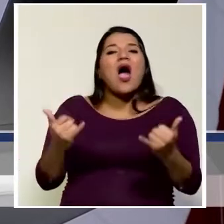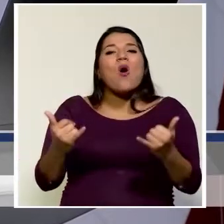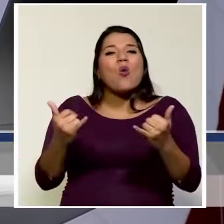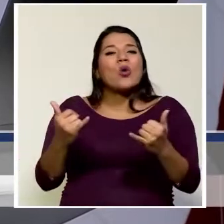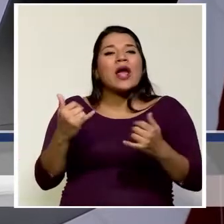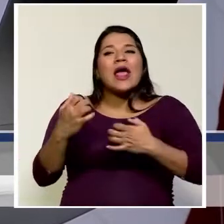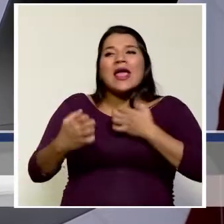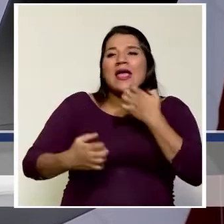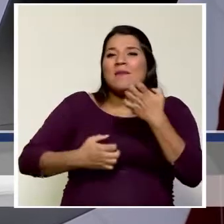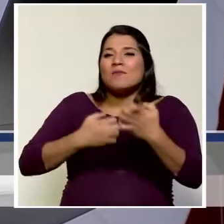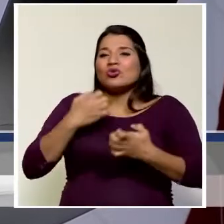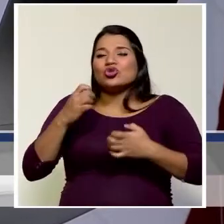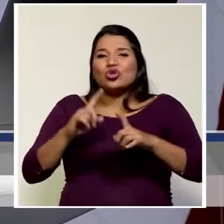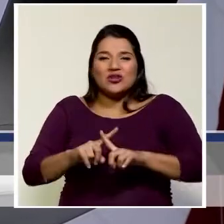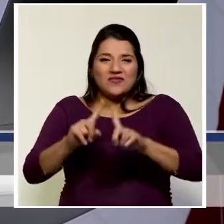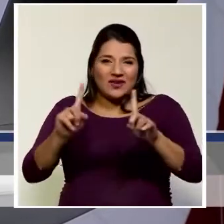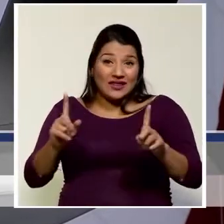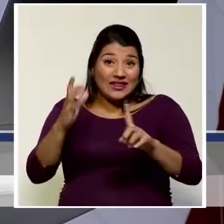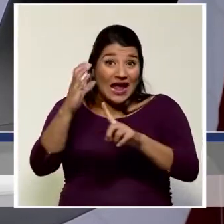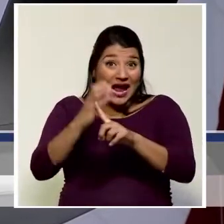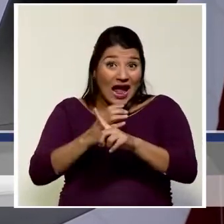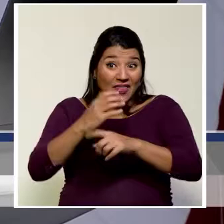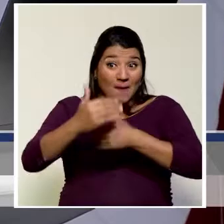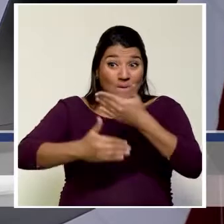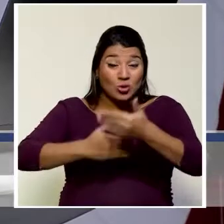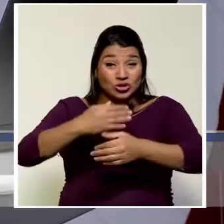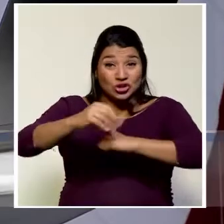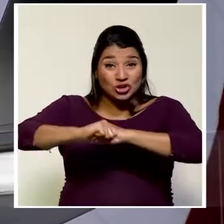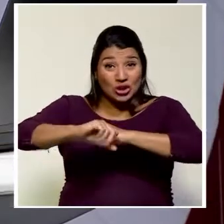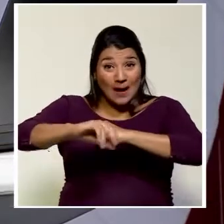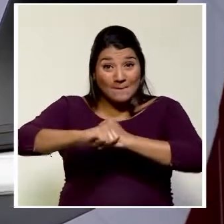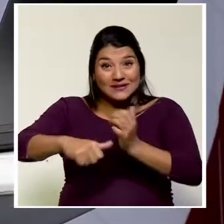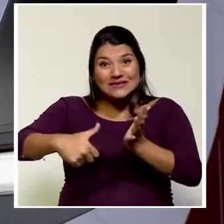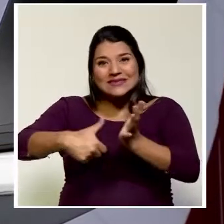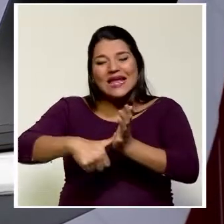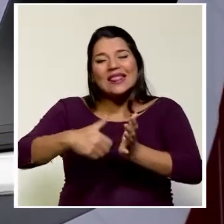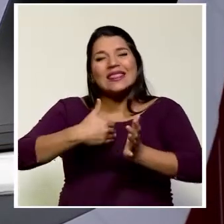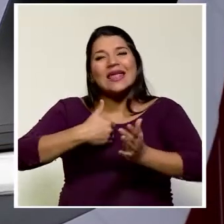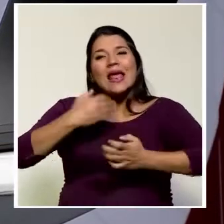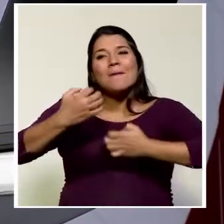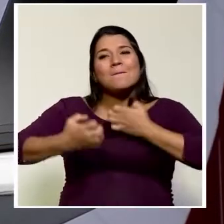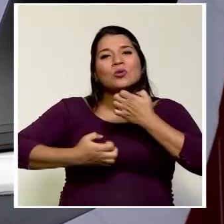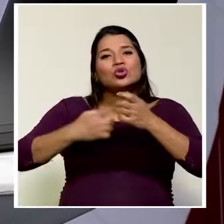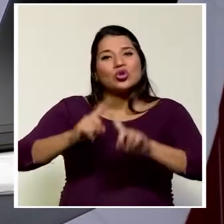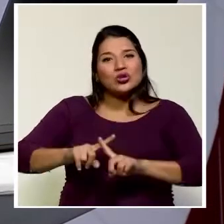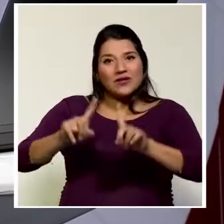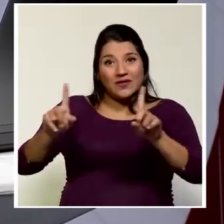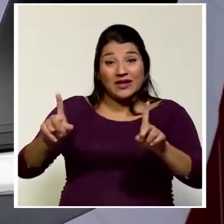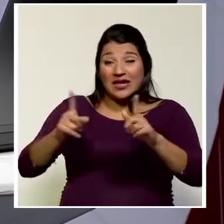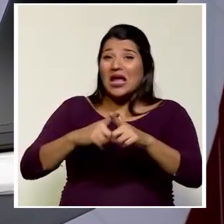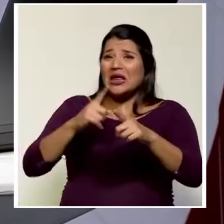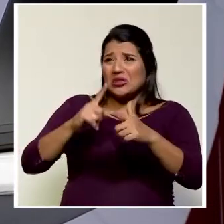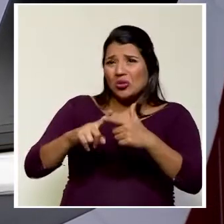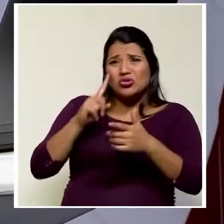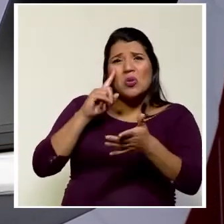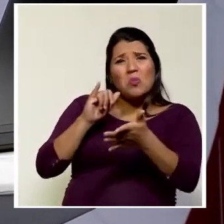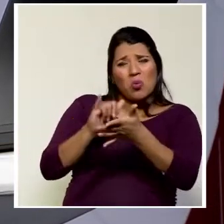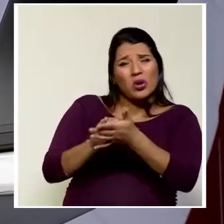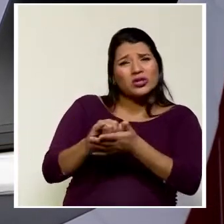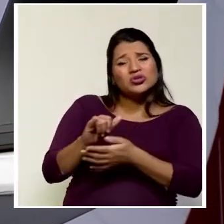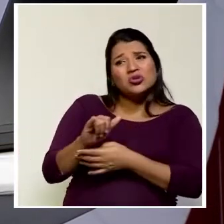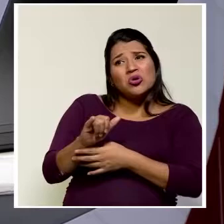un componente emotivo muy alto, que resulta determinante, y por eso no es de extrañar que algunos candidatos